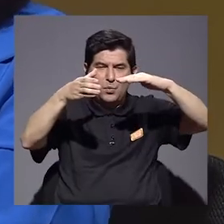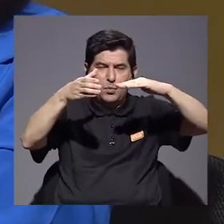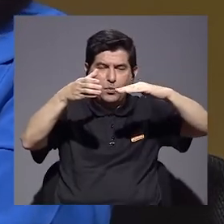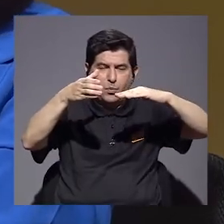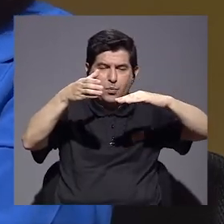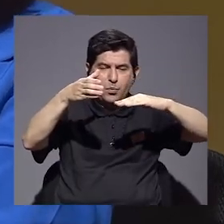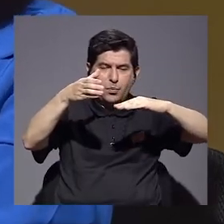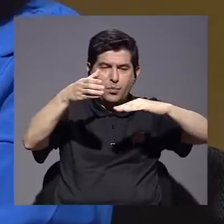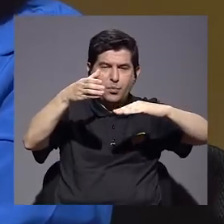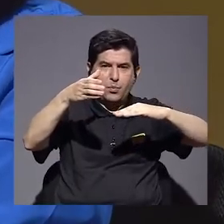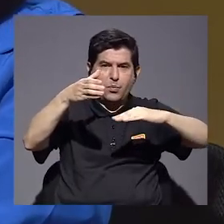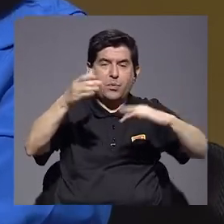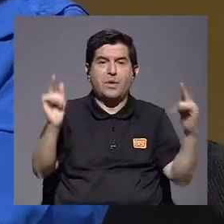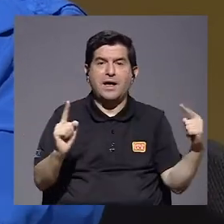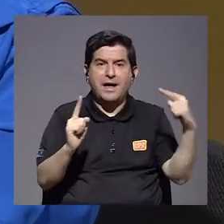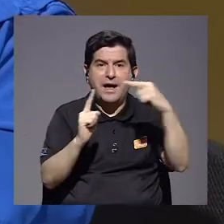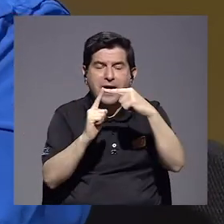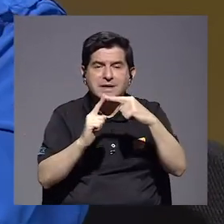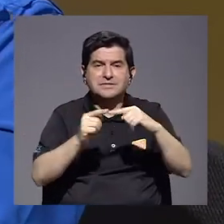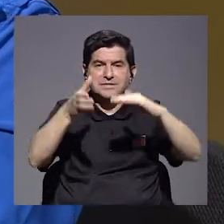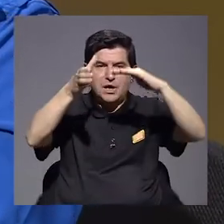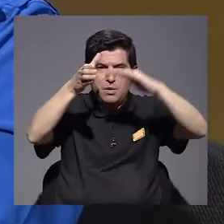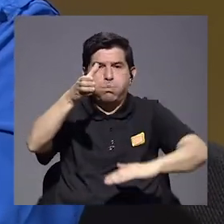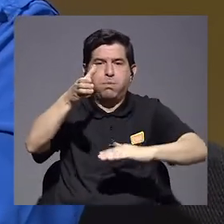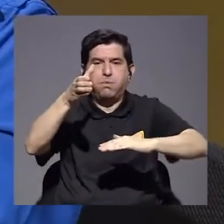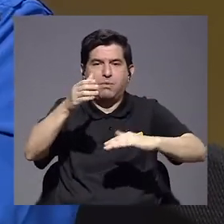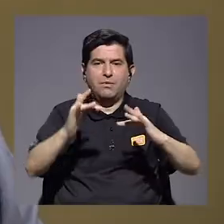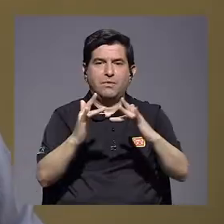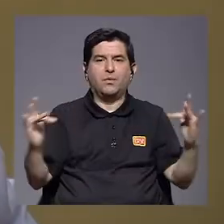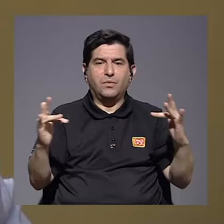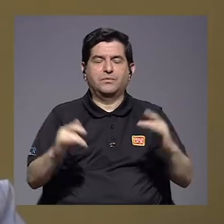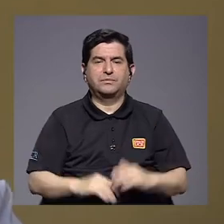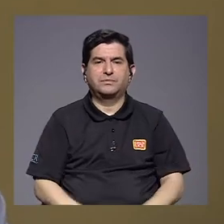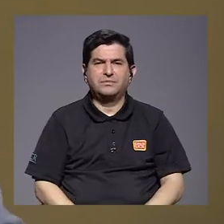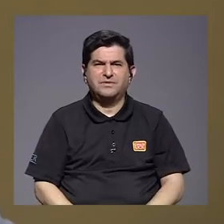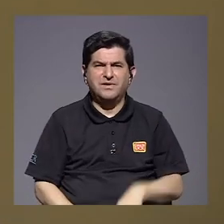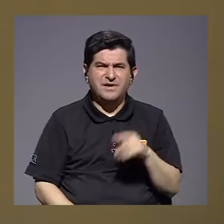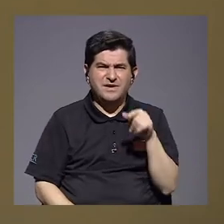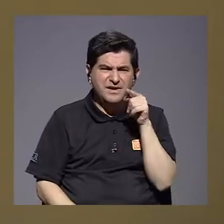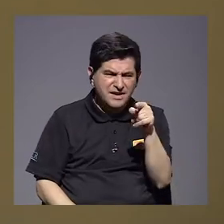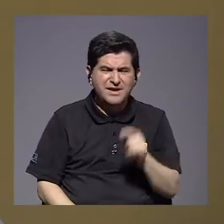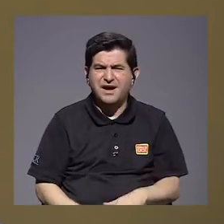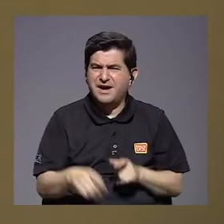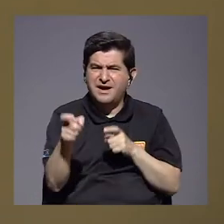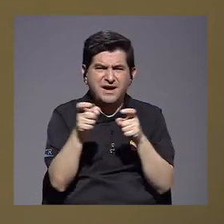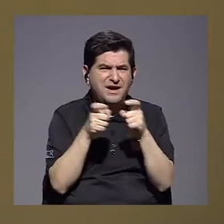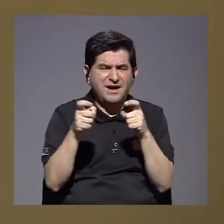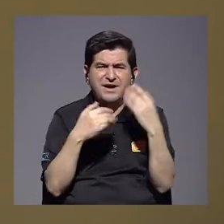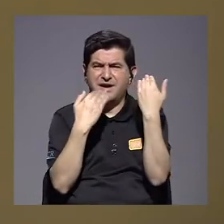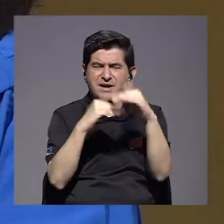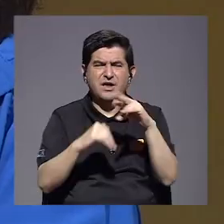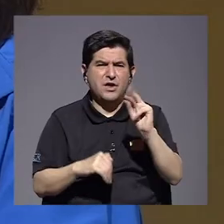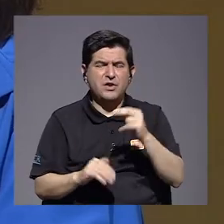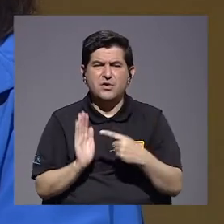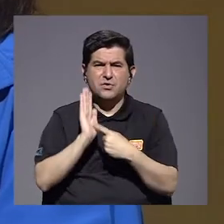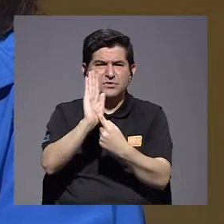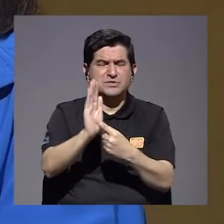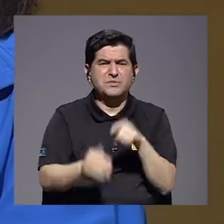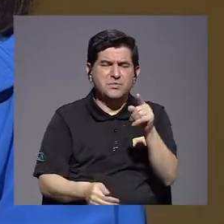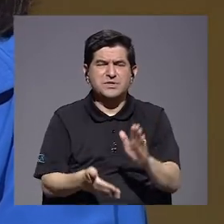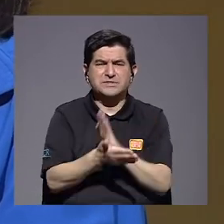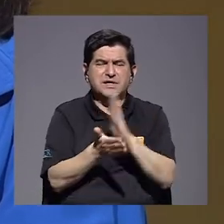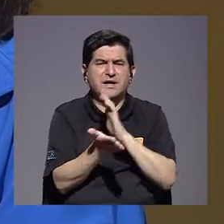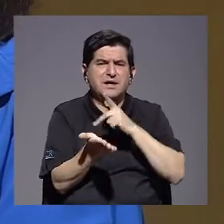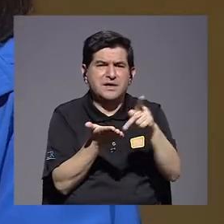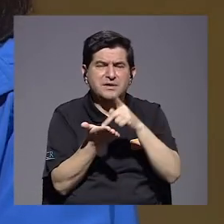disminuir el nivel del tanque hasta llegar al piso. Doña Yamile, ¿y por qué el racionamiento no se nota en el recibo? Esto es algo